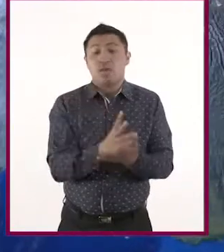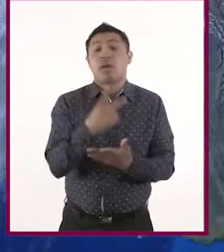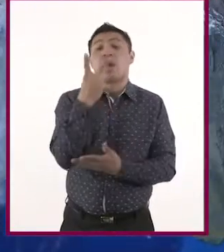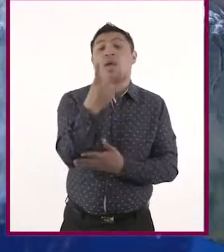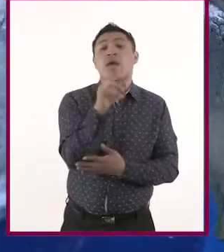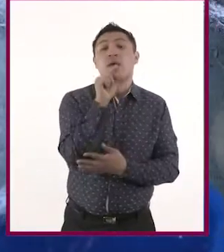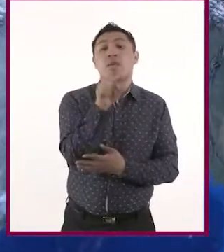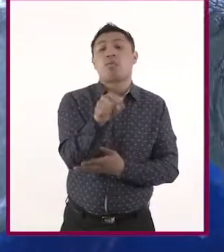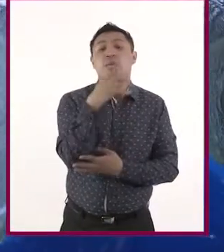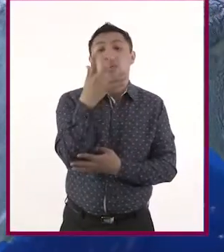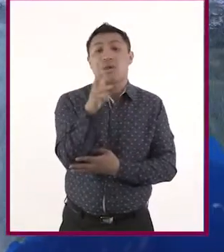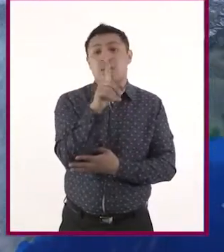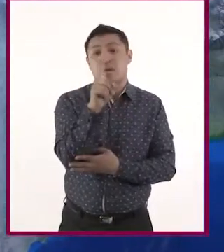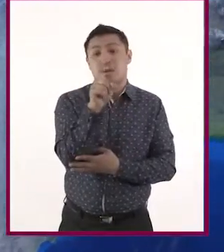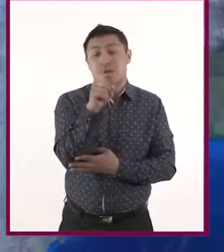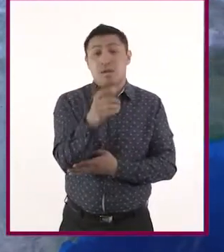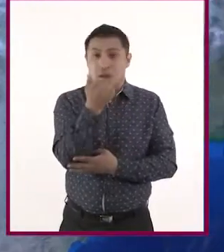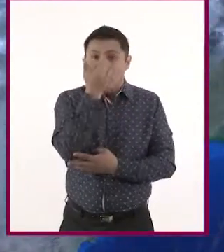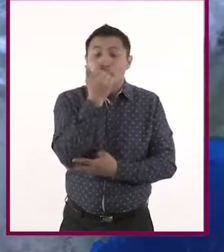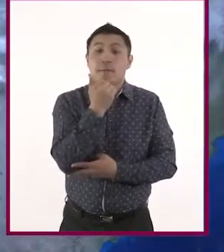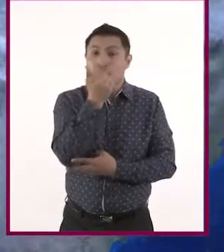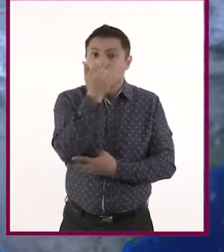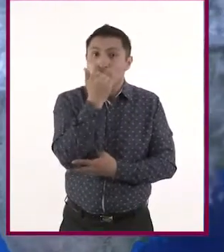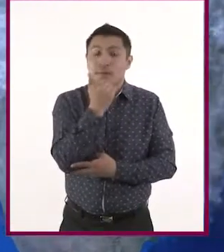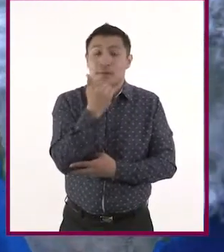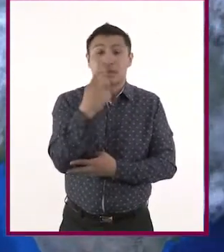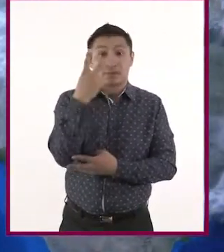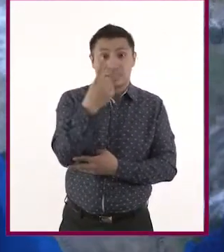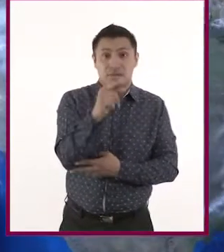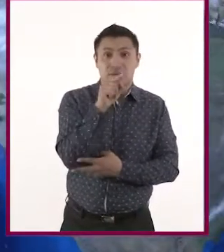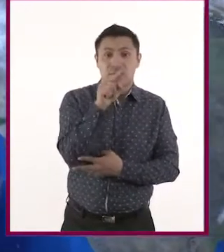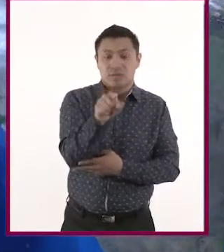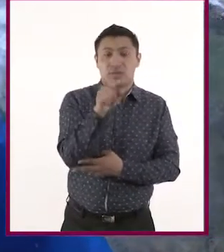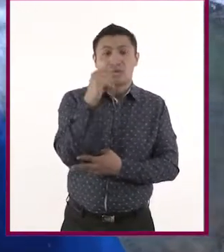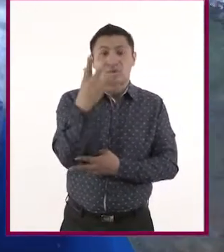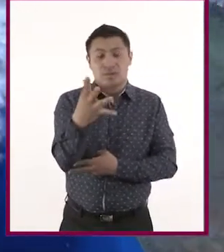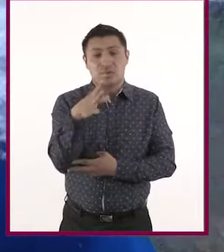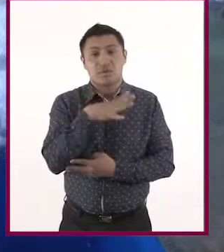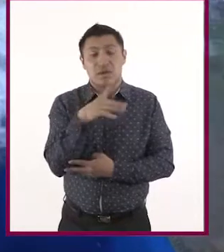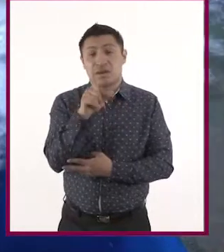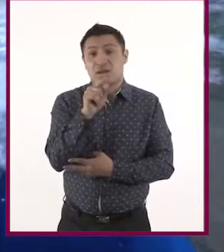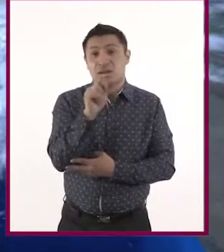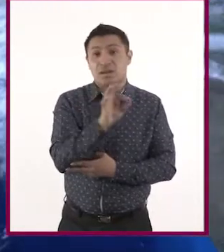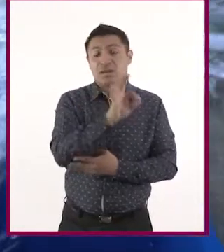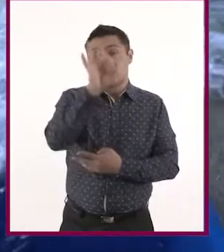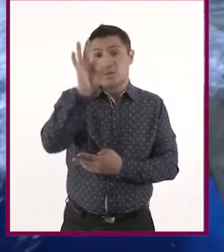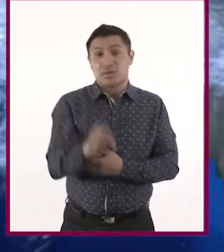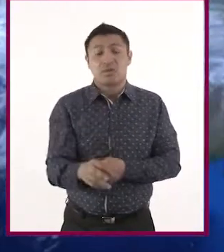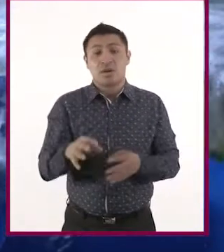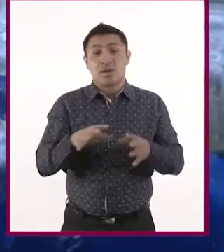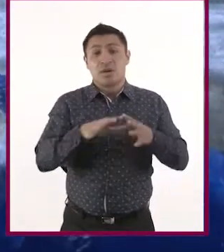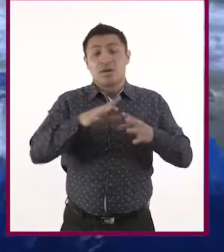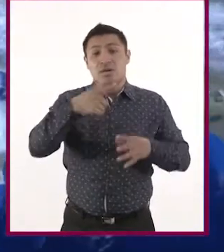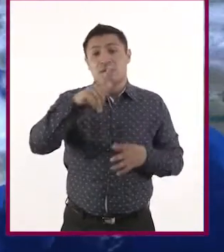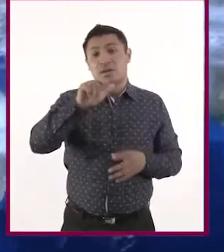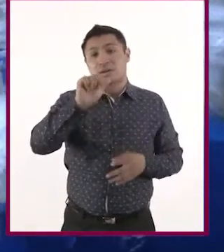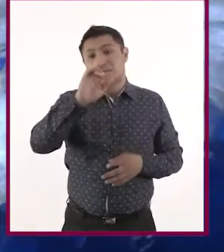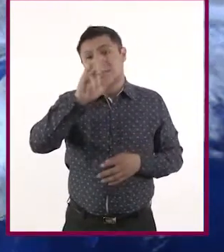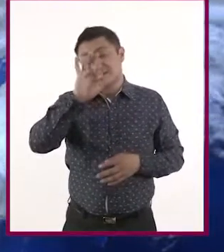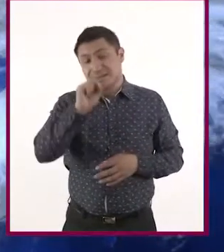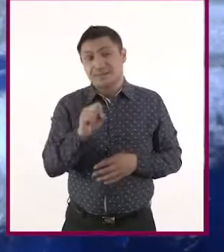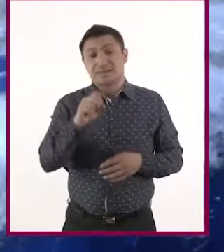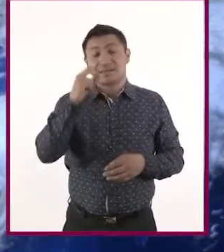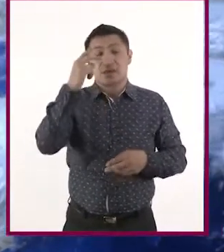el 2.5 es agua dulce, y de este 2.5 el 70% son glaciares, nieve o hielo.